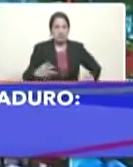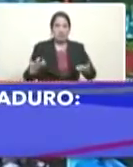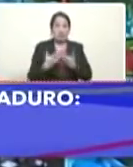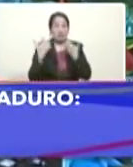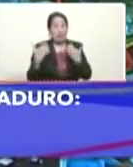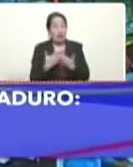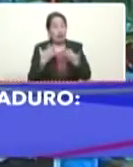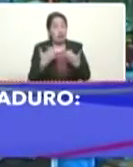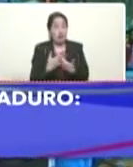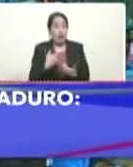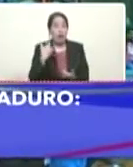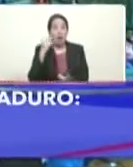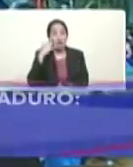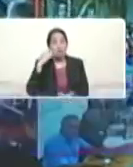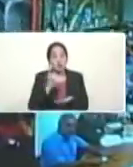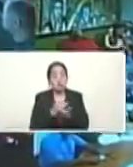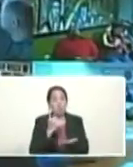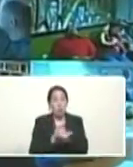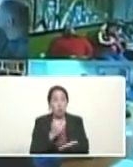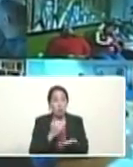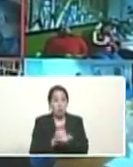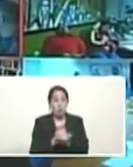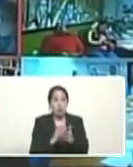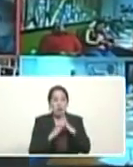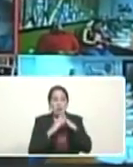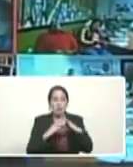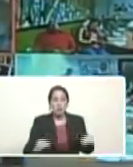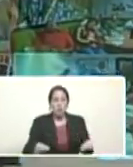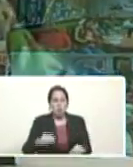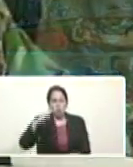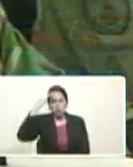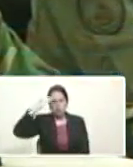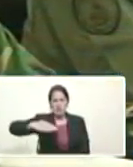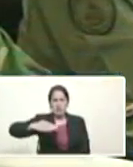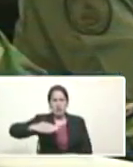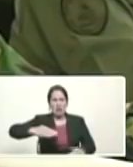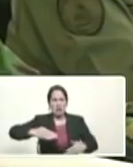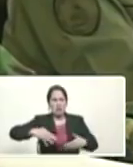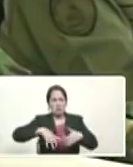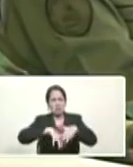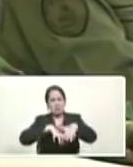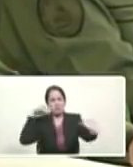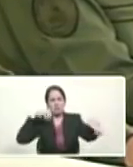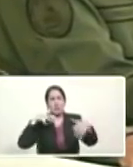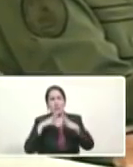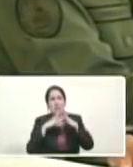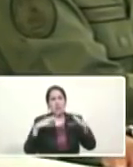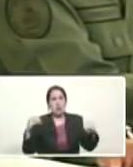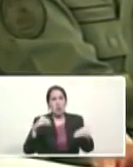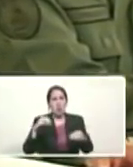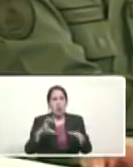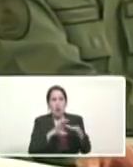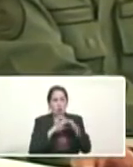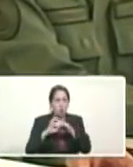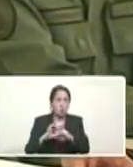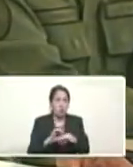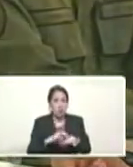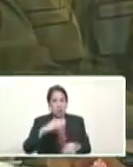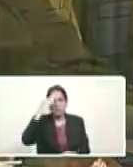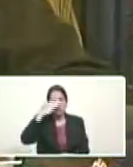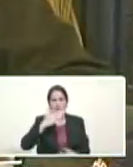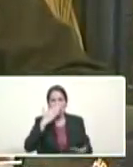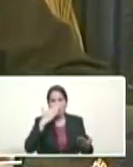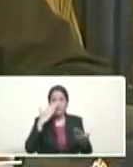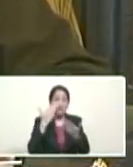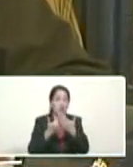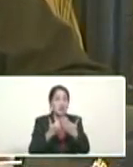tengo el testimonio de que todos los oficiales todos los soldados de todas las unidades militares estaban al frente